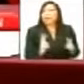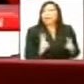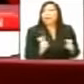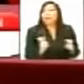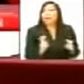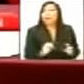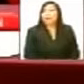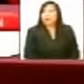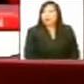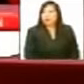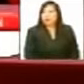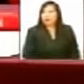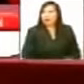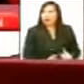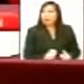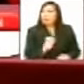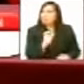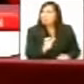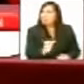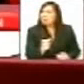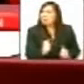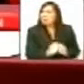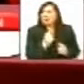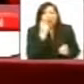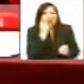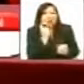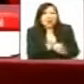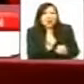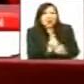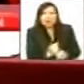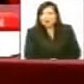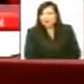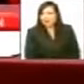a futuro. Algunas personas van a considerar